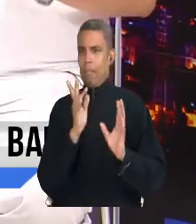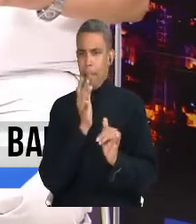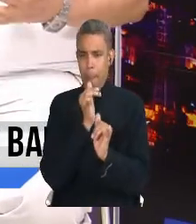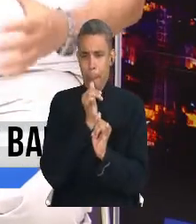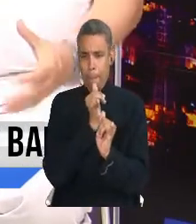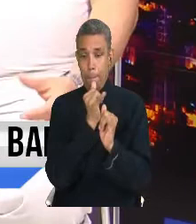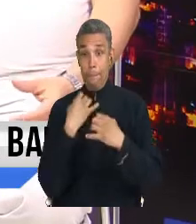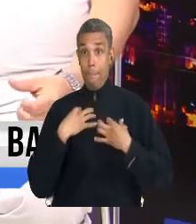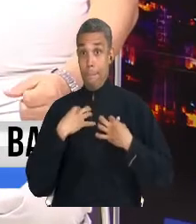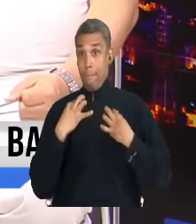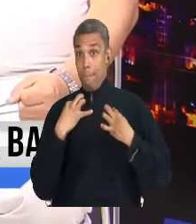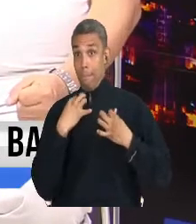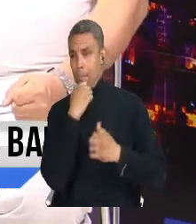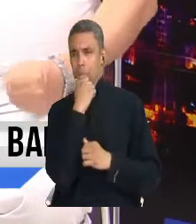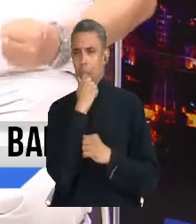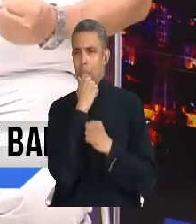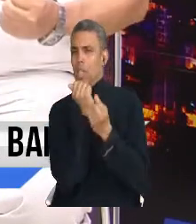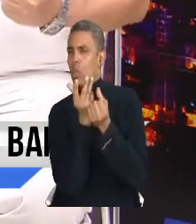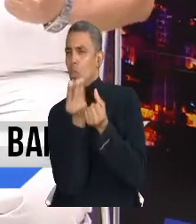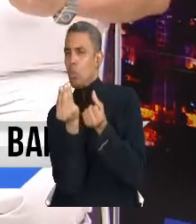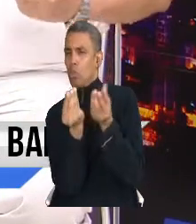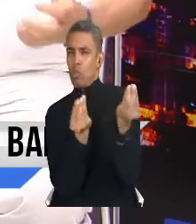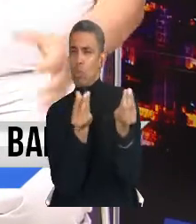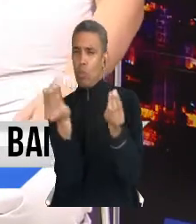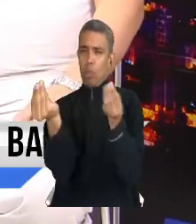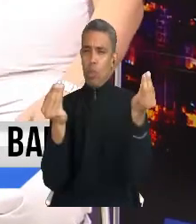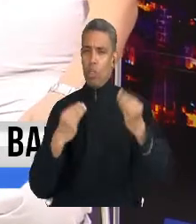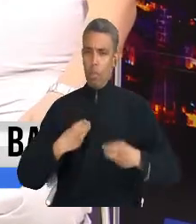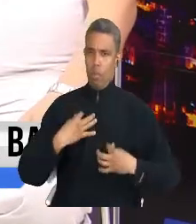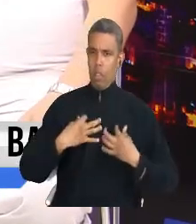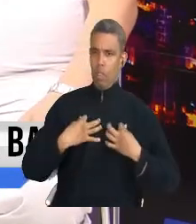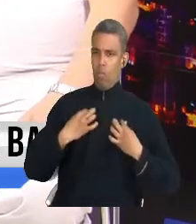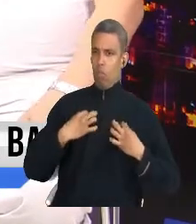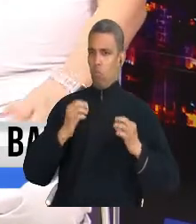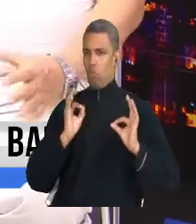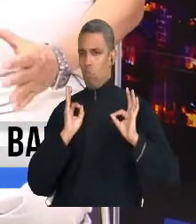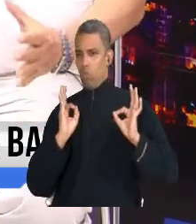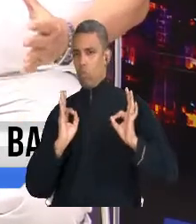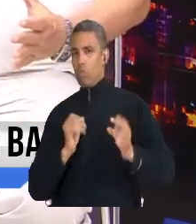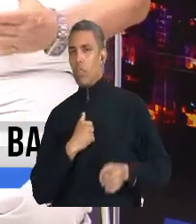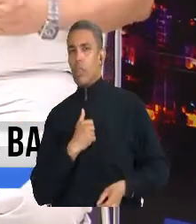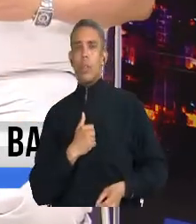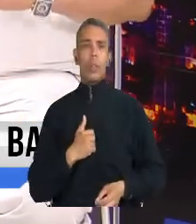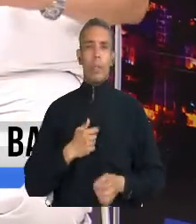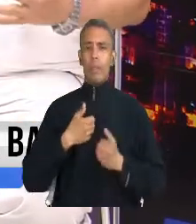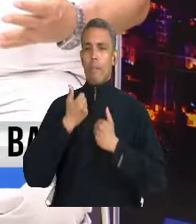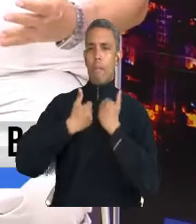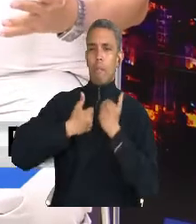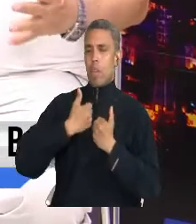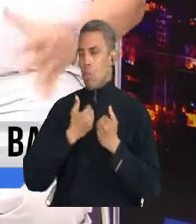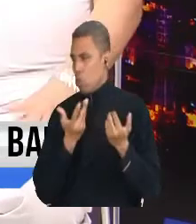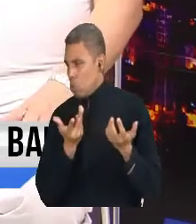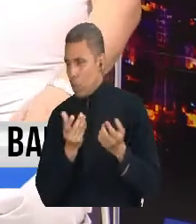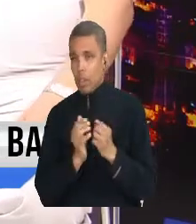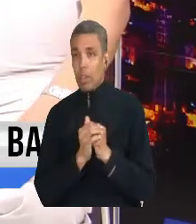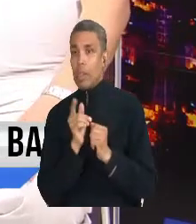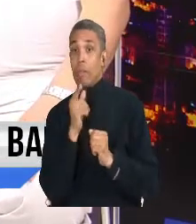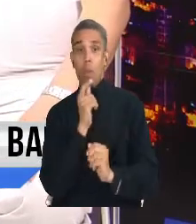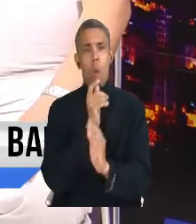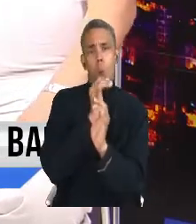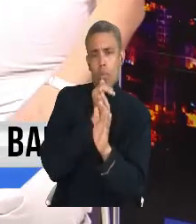la presentación de la banda como tal debe estar completamente uniformada, debe